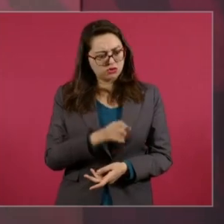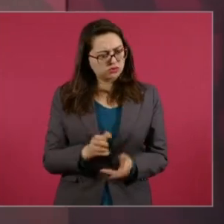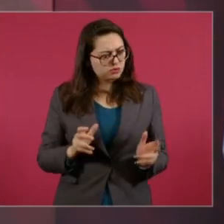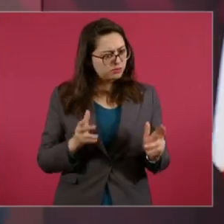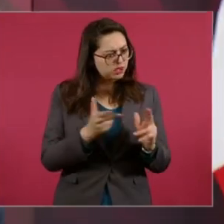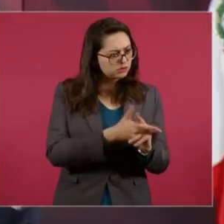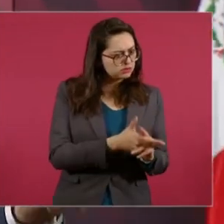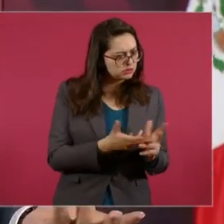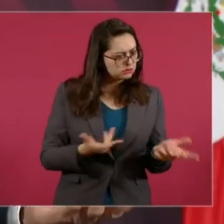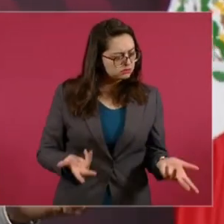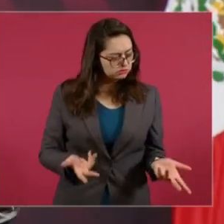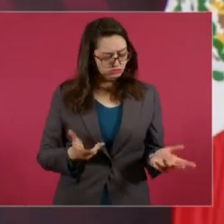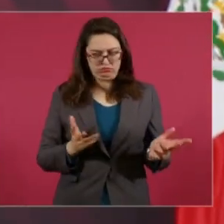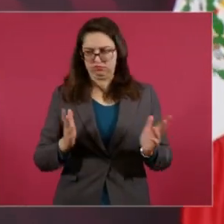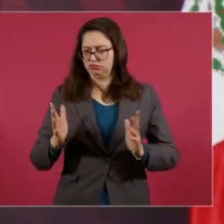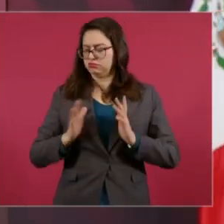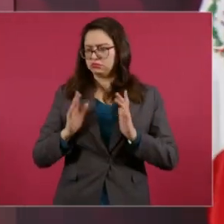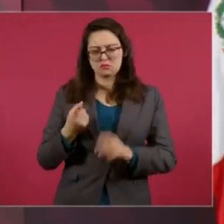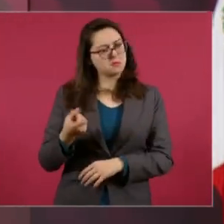Y el juez,